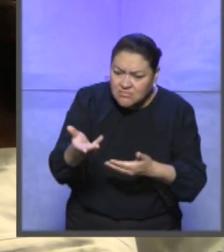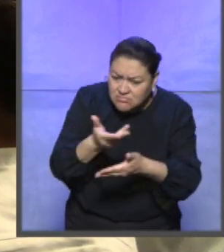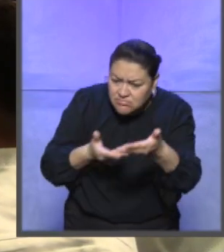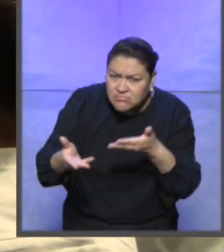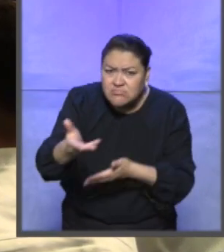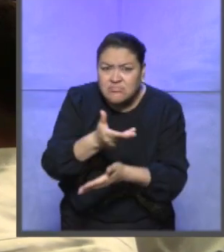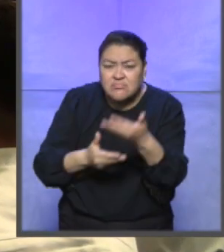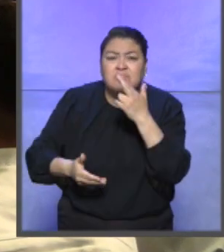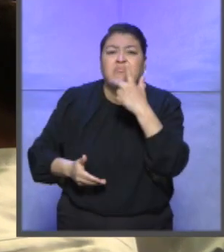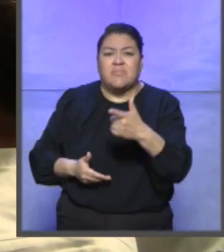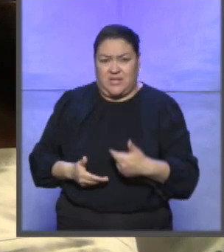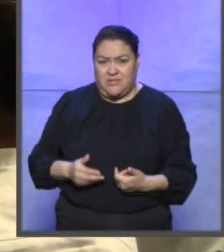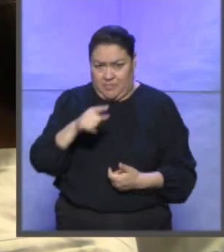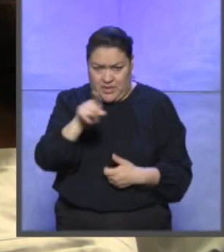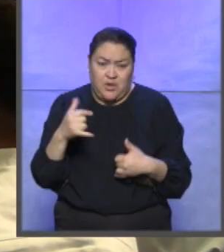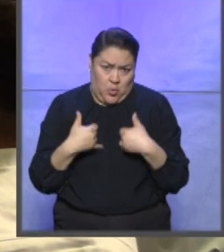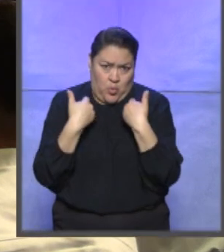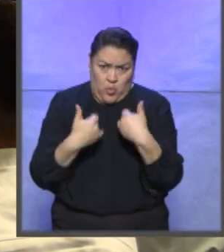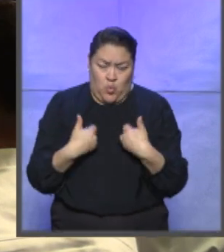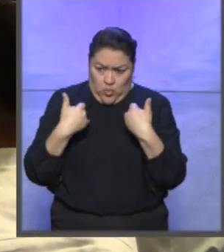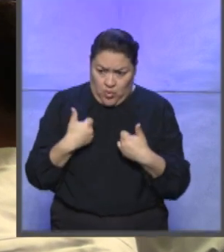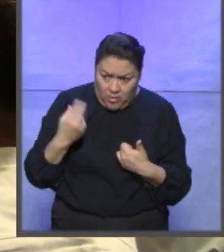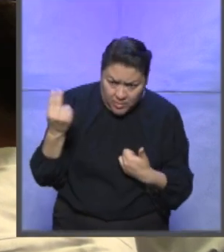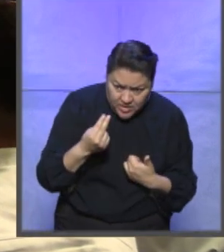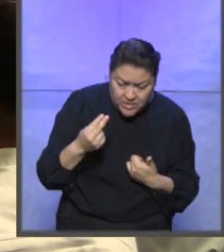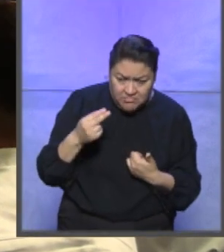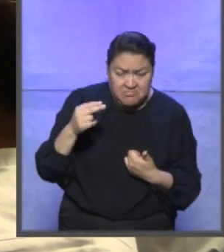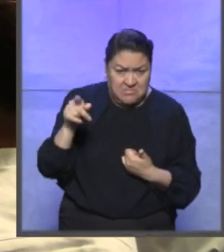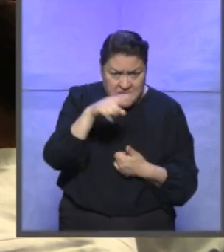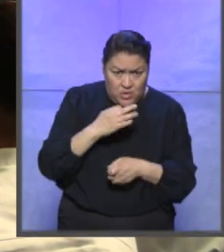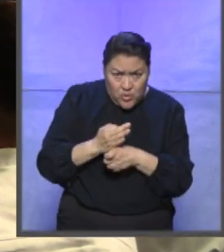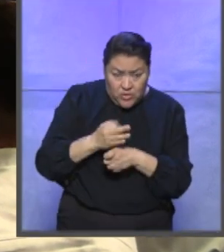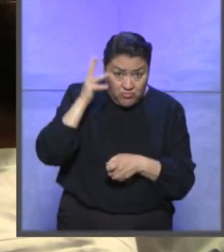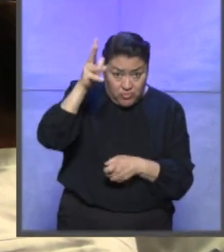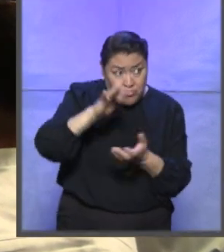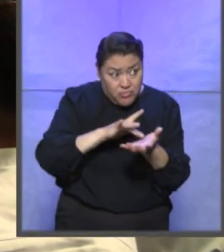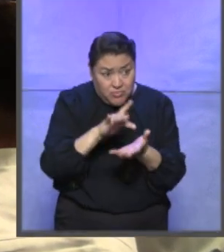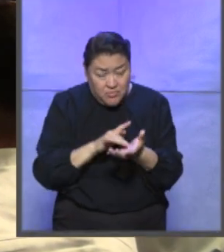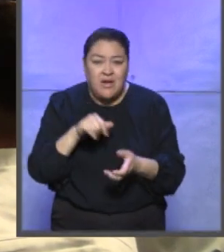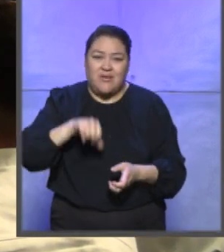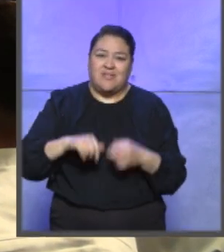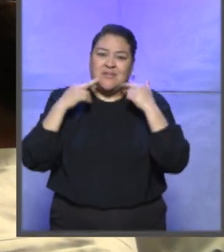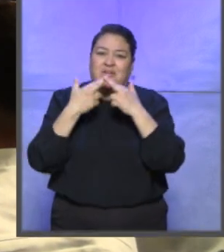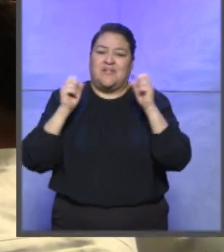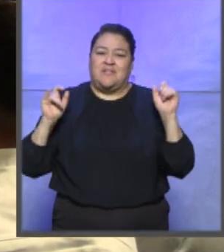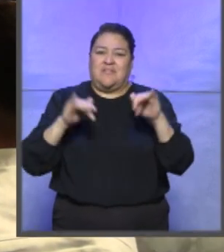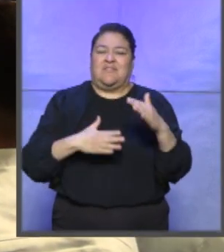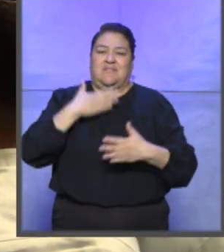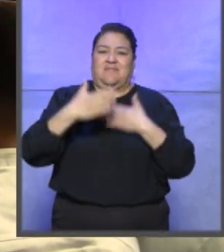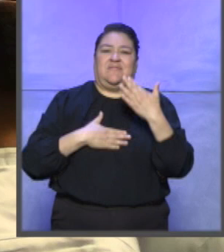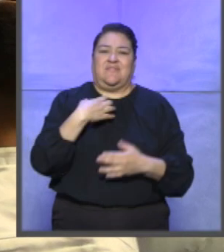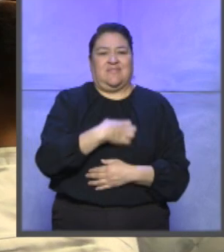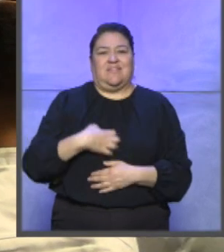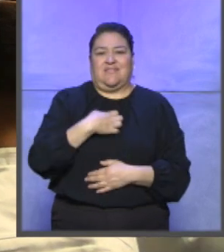sus lazos con todas las personas, especialmente en este caso con aquellos que requieren el presente y el futuro del país. Por lo cual celebro mucho la realización de este